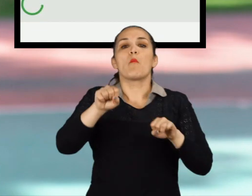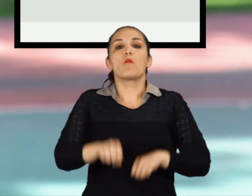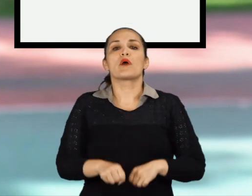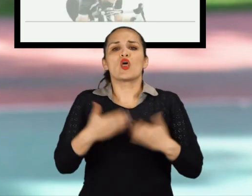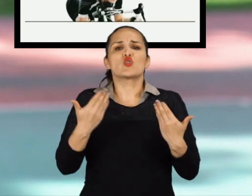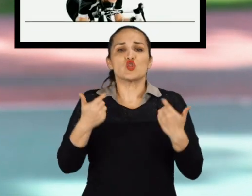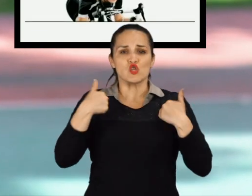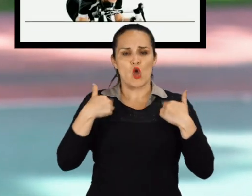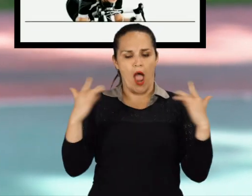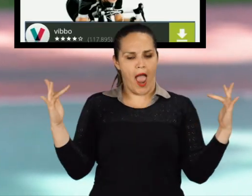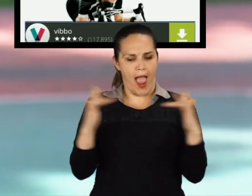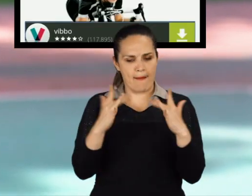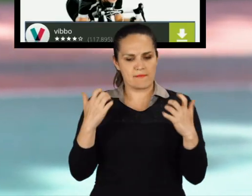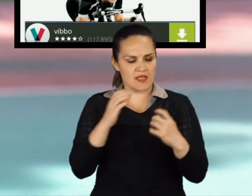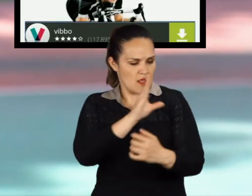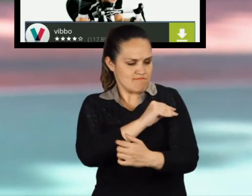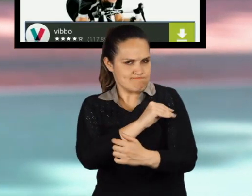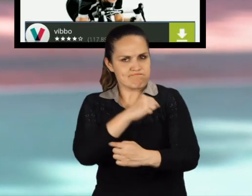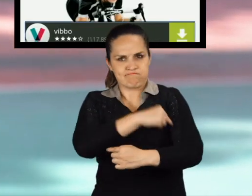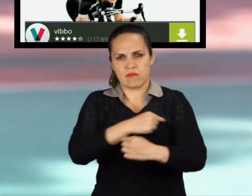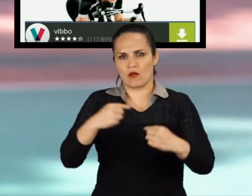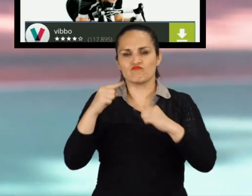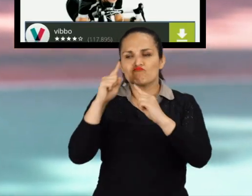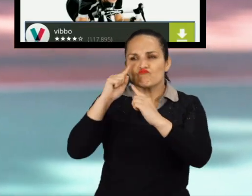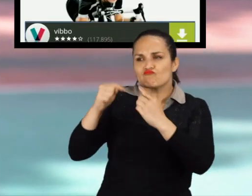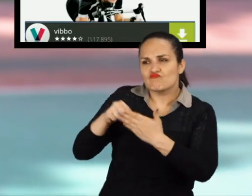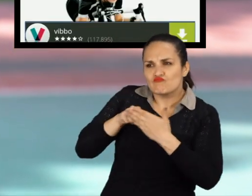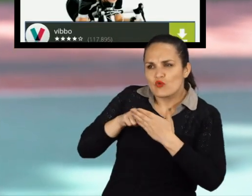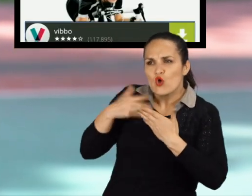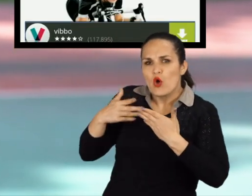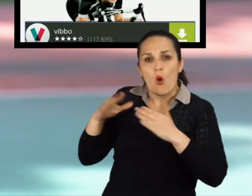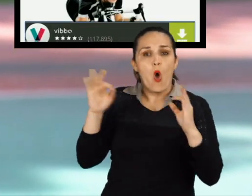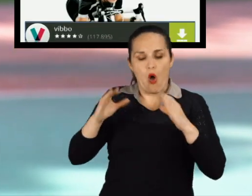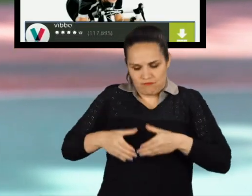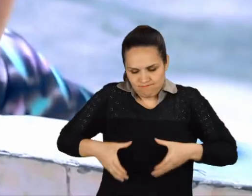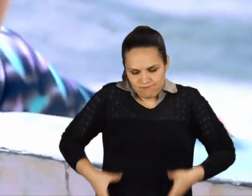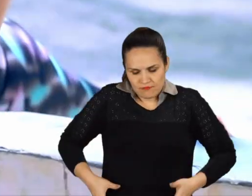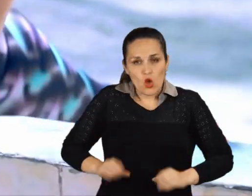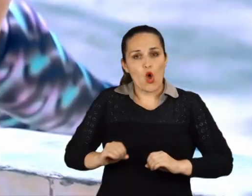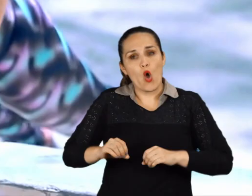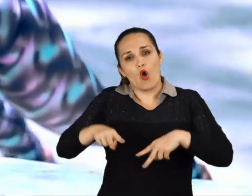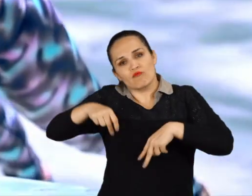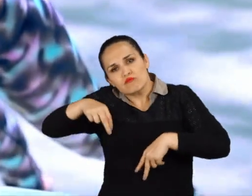seleccionemos diferentes partes de los músculos y nos arroja rutinas específicas.